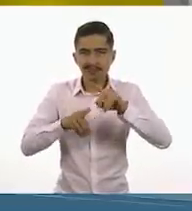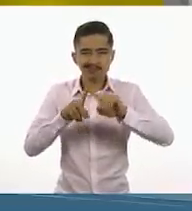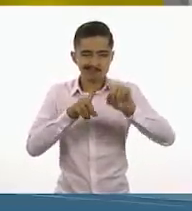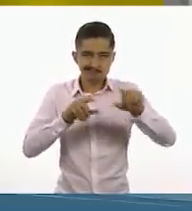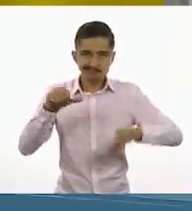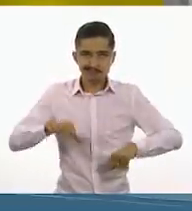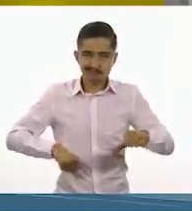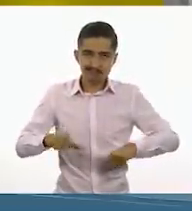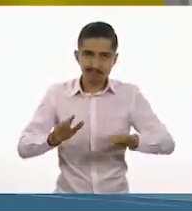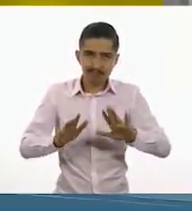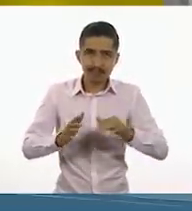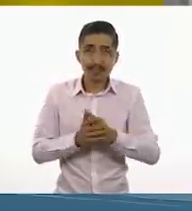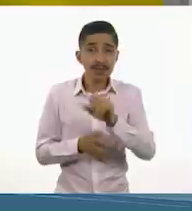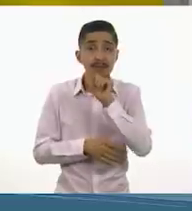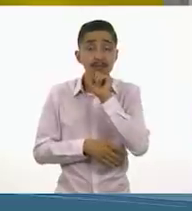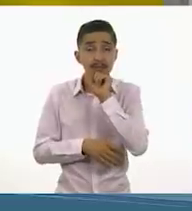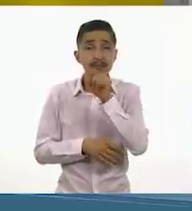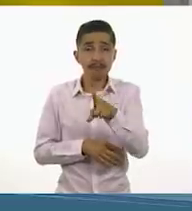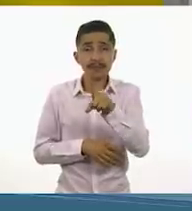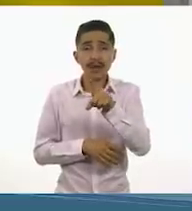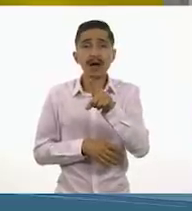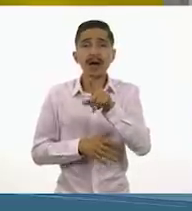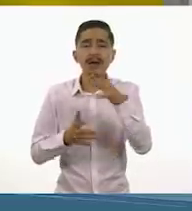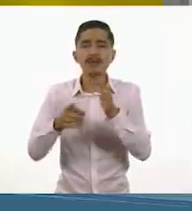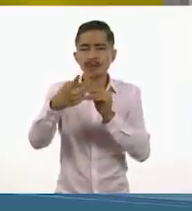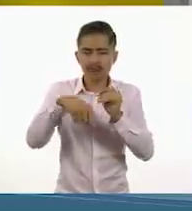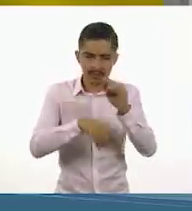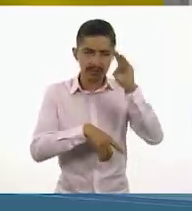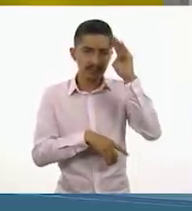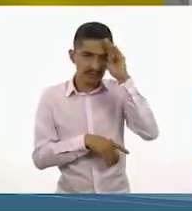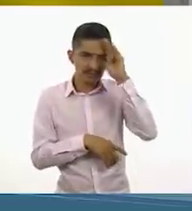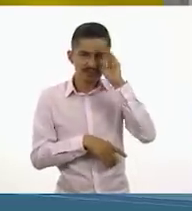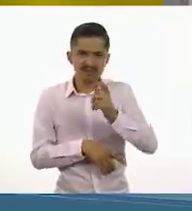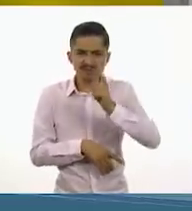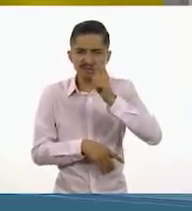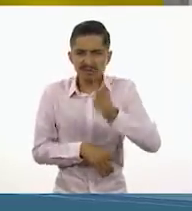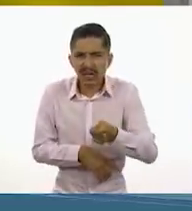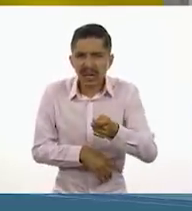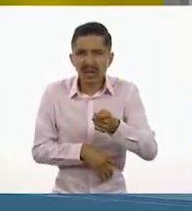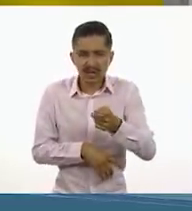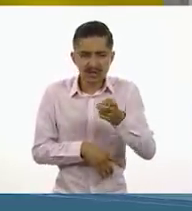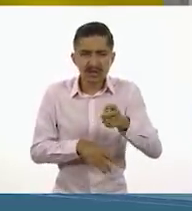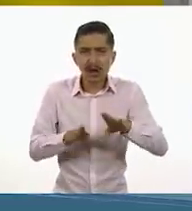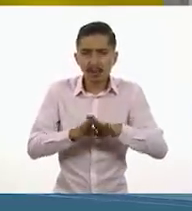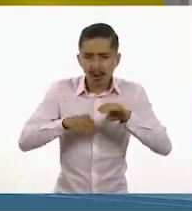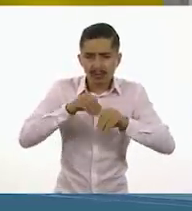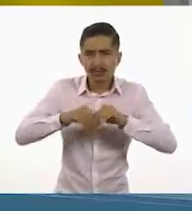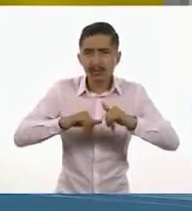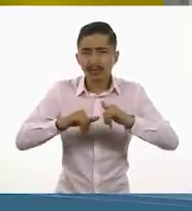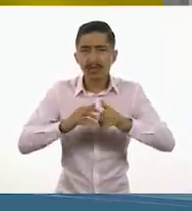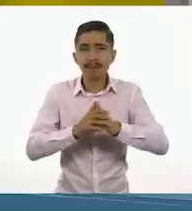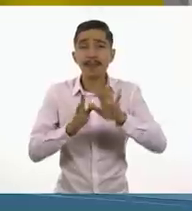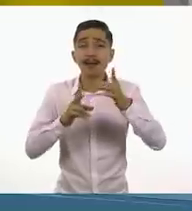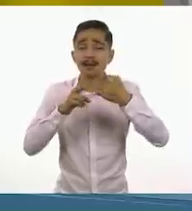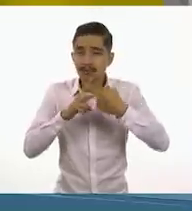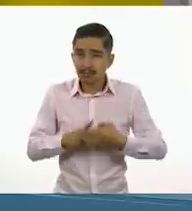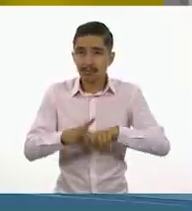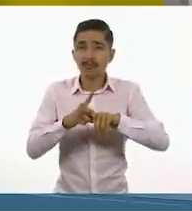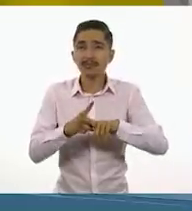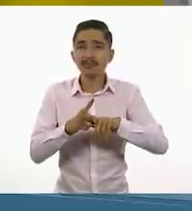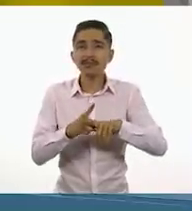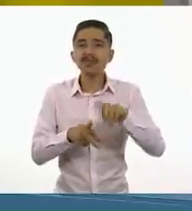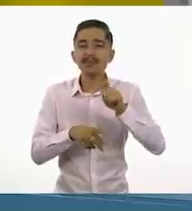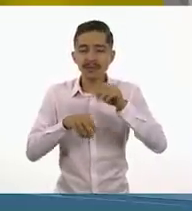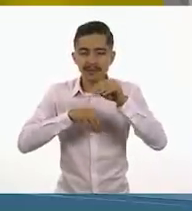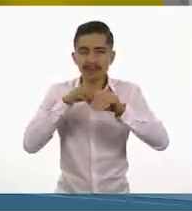actividades. Al mismo tiempo vamos a tratar de reflexionar sobre el significado de estas escalas. Para comenzar, en el